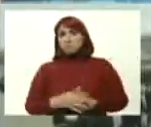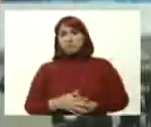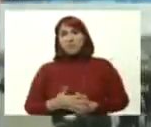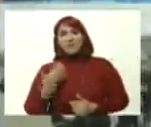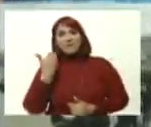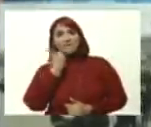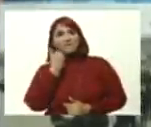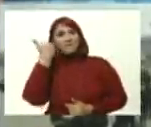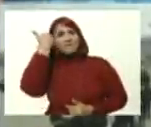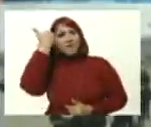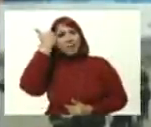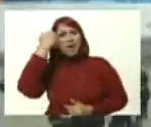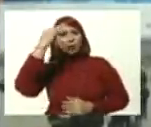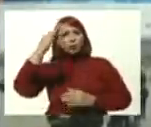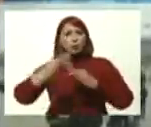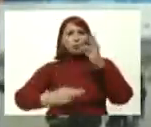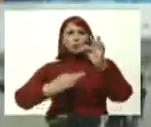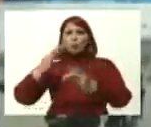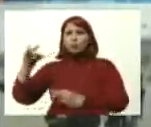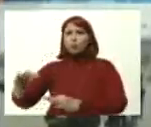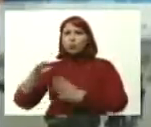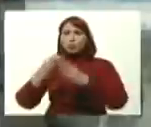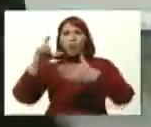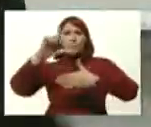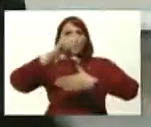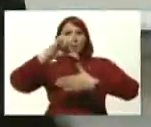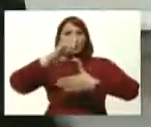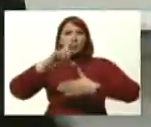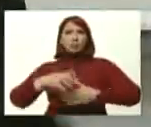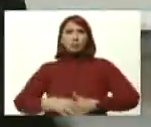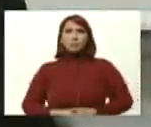enfermedad contagiosa en toda América Latina.